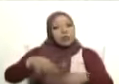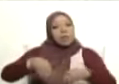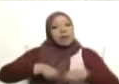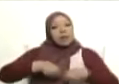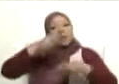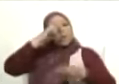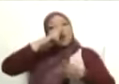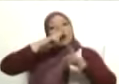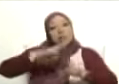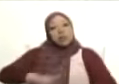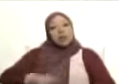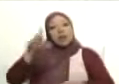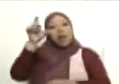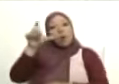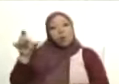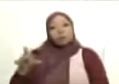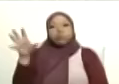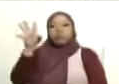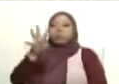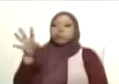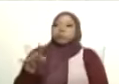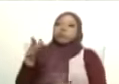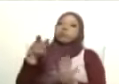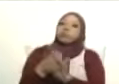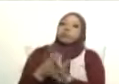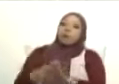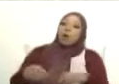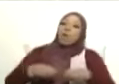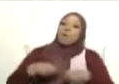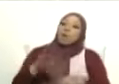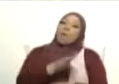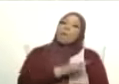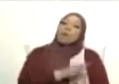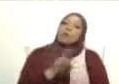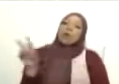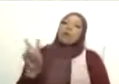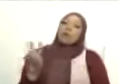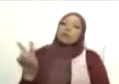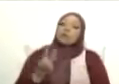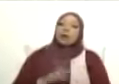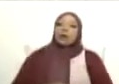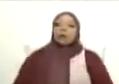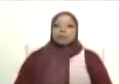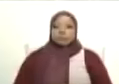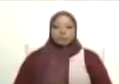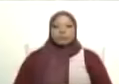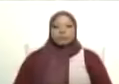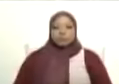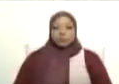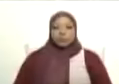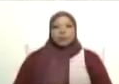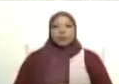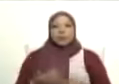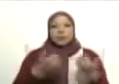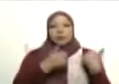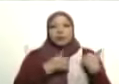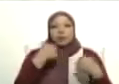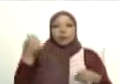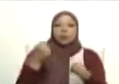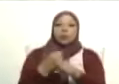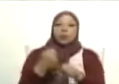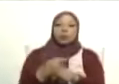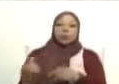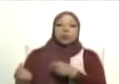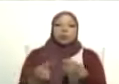situaciones aproximadamente generales, donde tendrá aún la participación de la Fuerza Armada Nacional